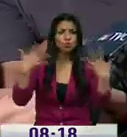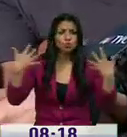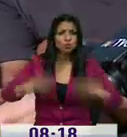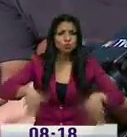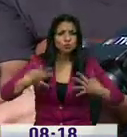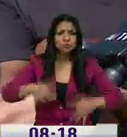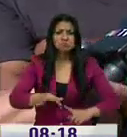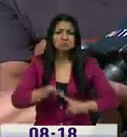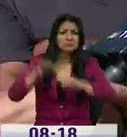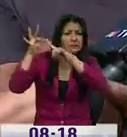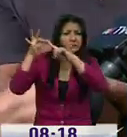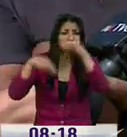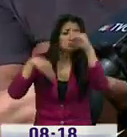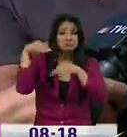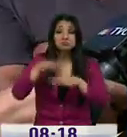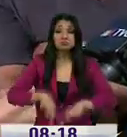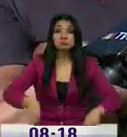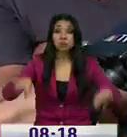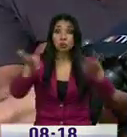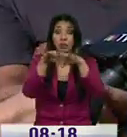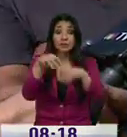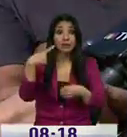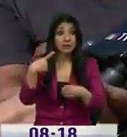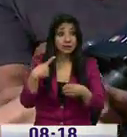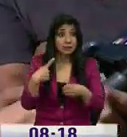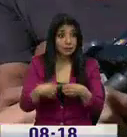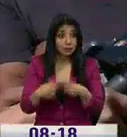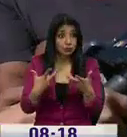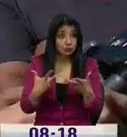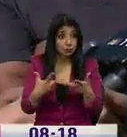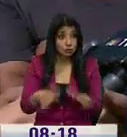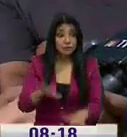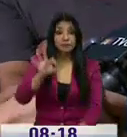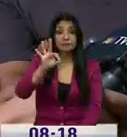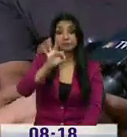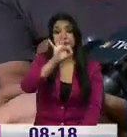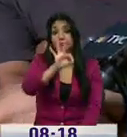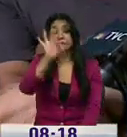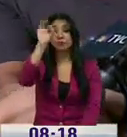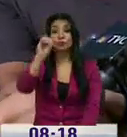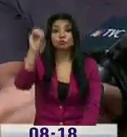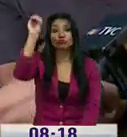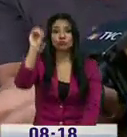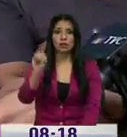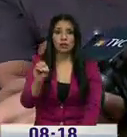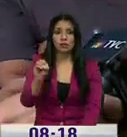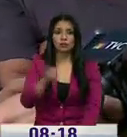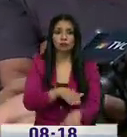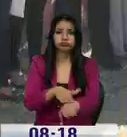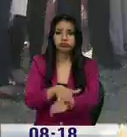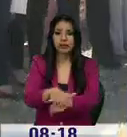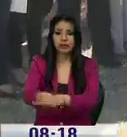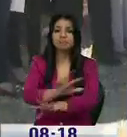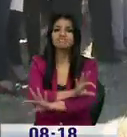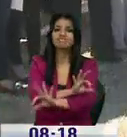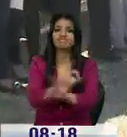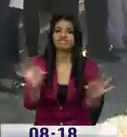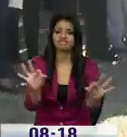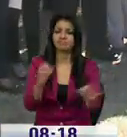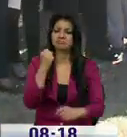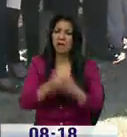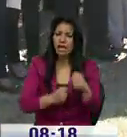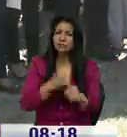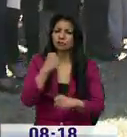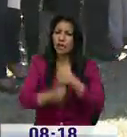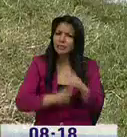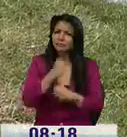emblemático, uno de los más importantes del Distrito Metropolitano, vamos a tener un 99% de ríos tratados. Durante décadas, los